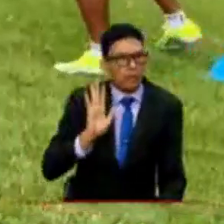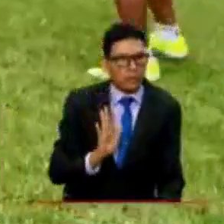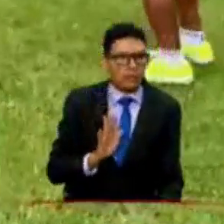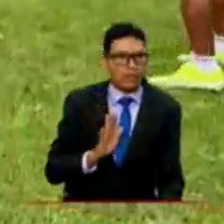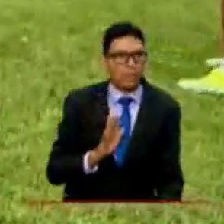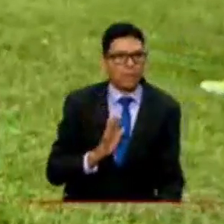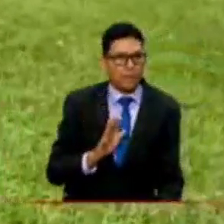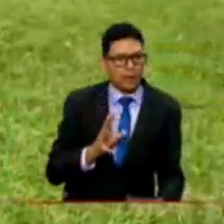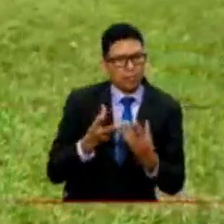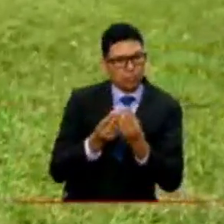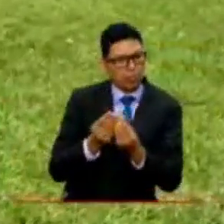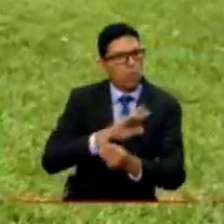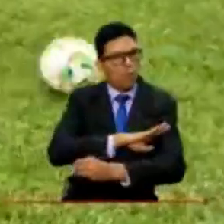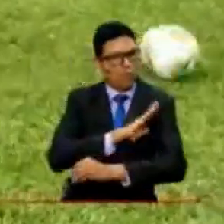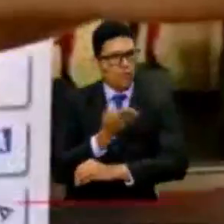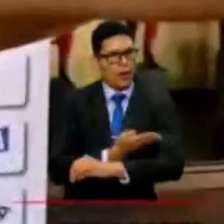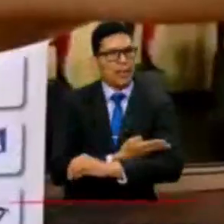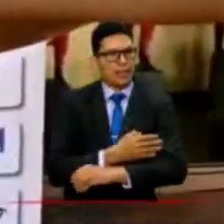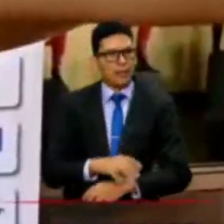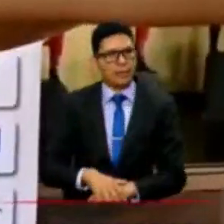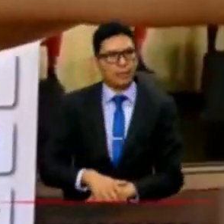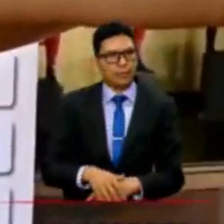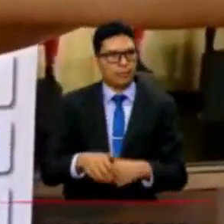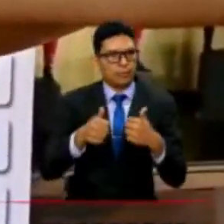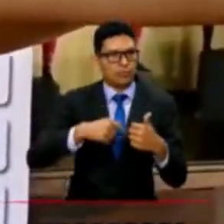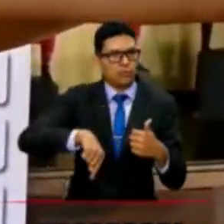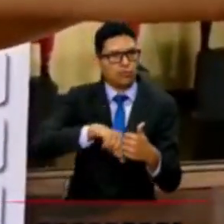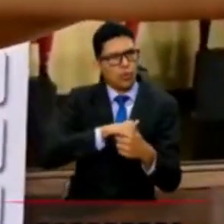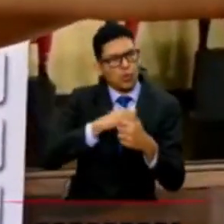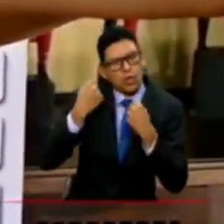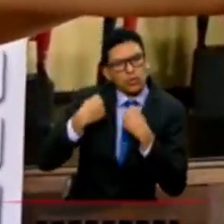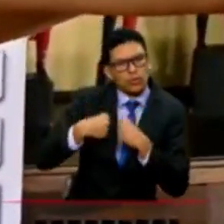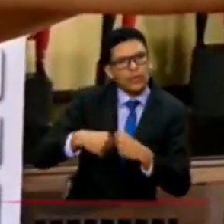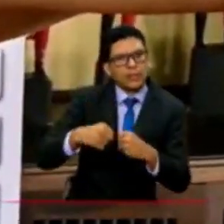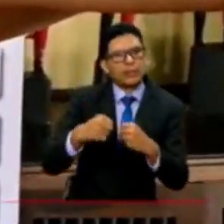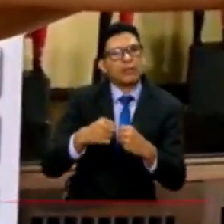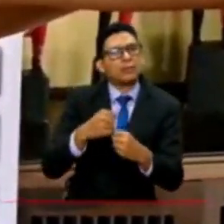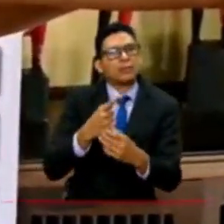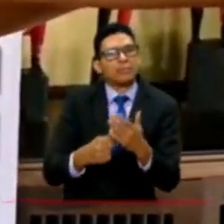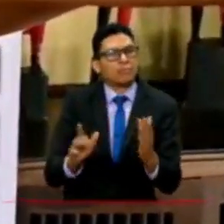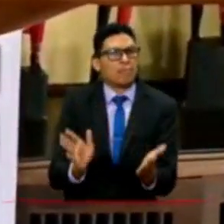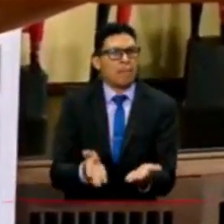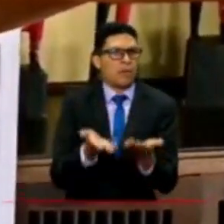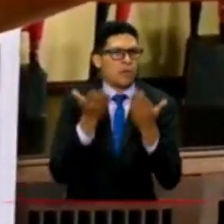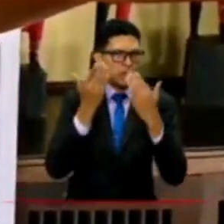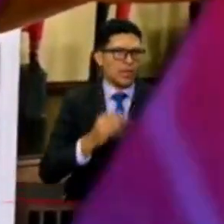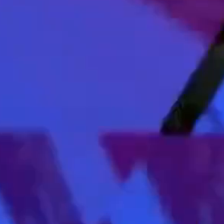los equipos fuertes del torneo y bueno, nosotros tratando de seguir mejorando.